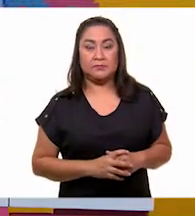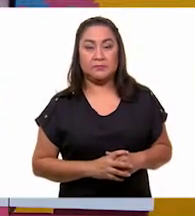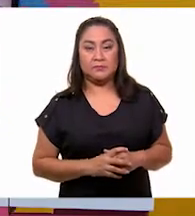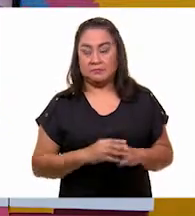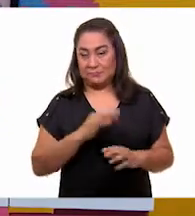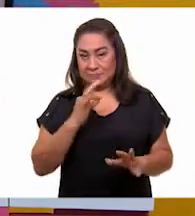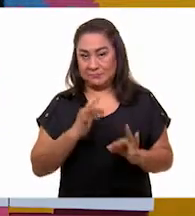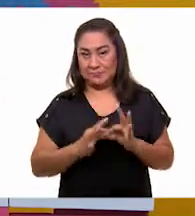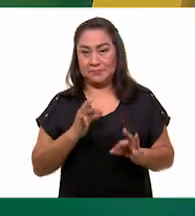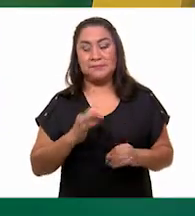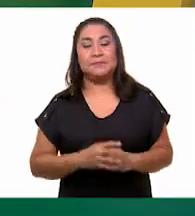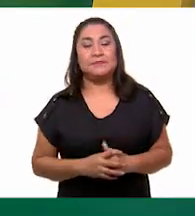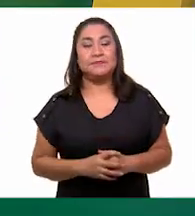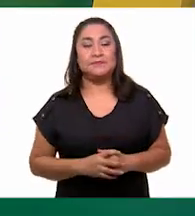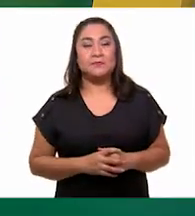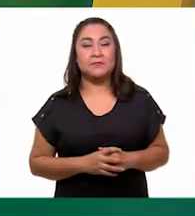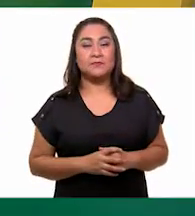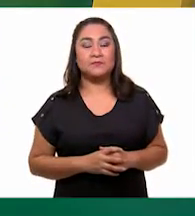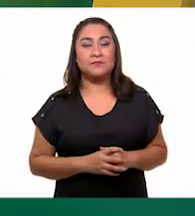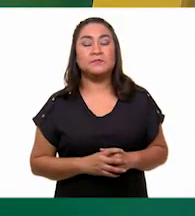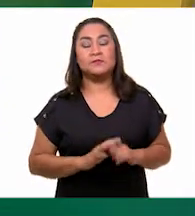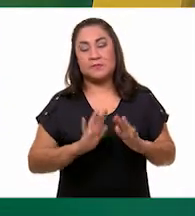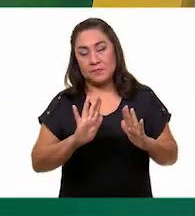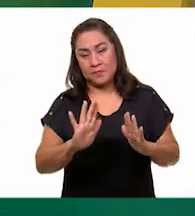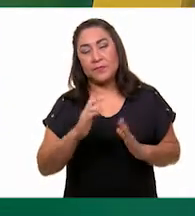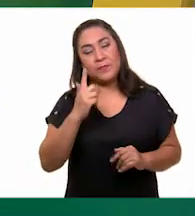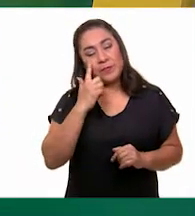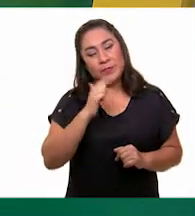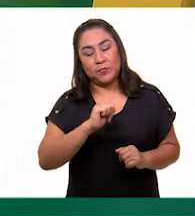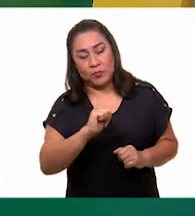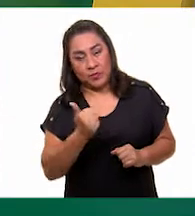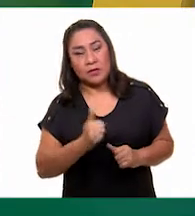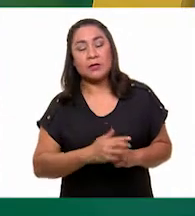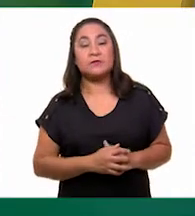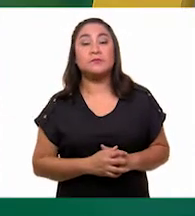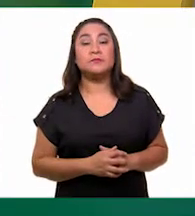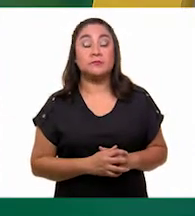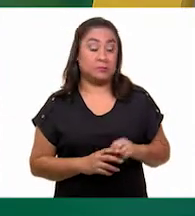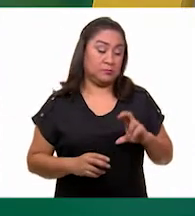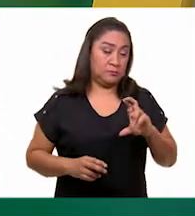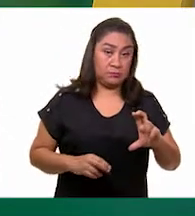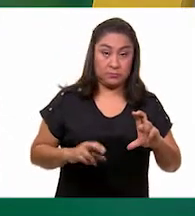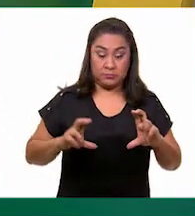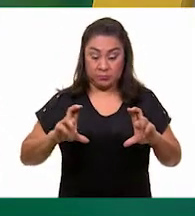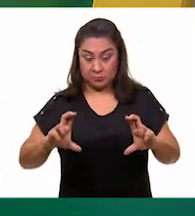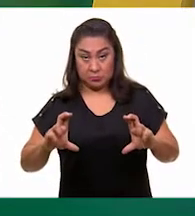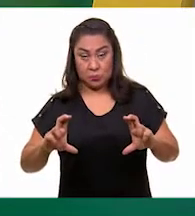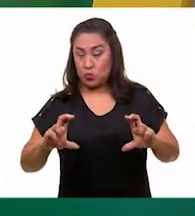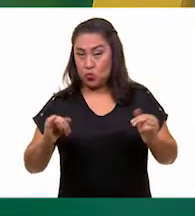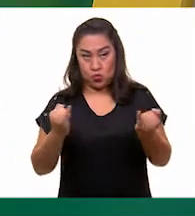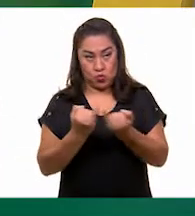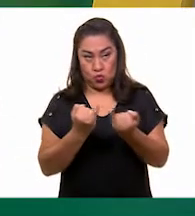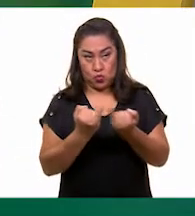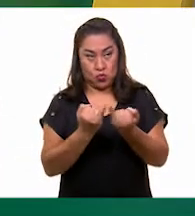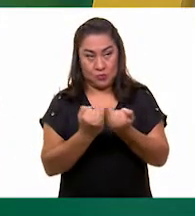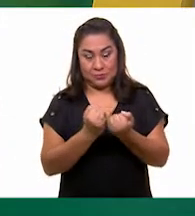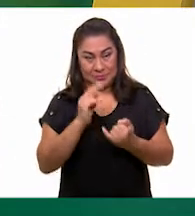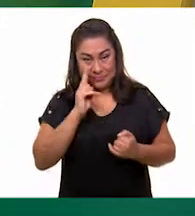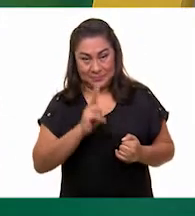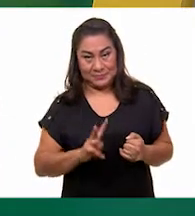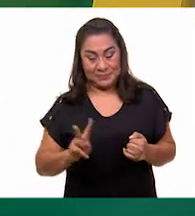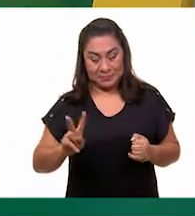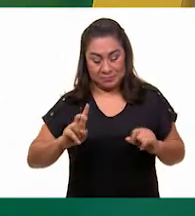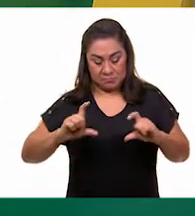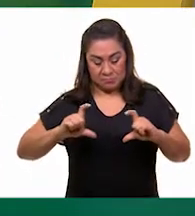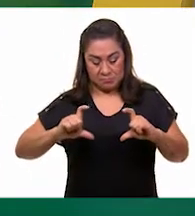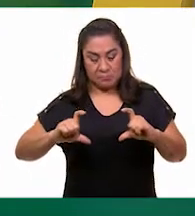Listo. Ahí está. Ahora, tenemos los dos vasos que tienen la misma cantidad. Así es.